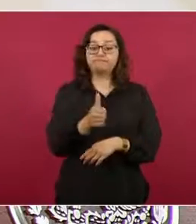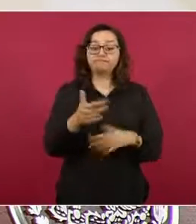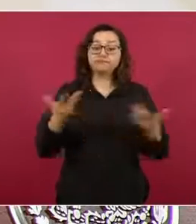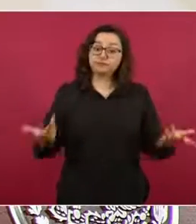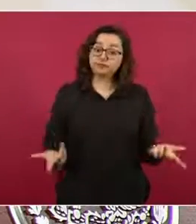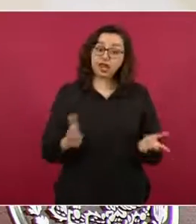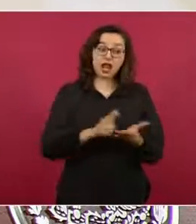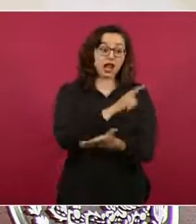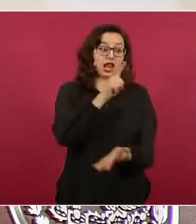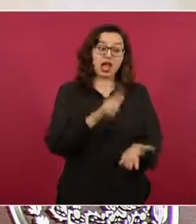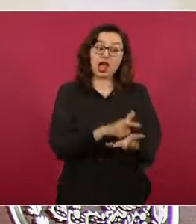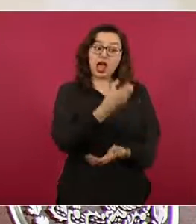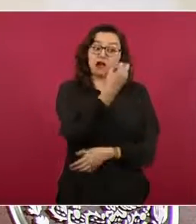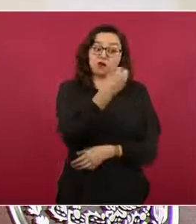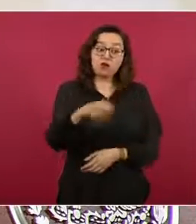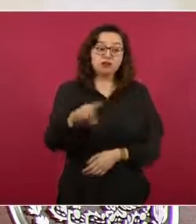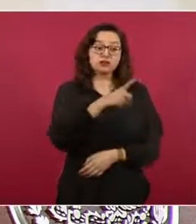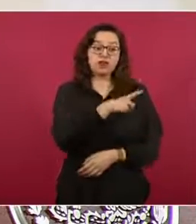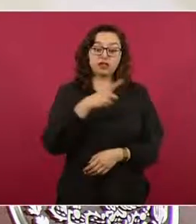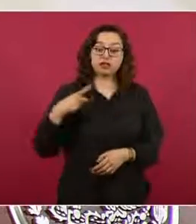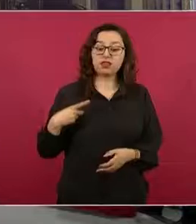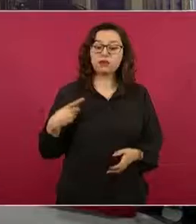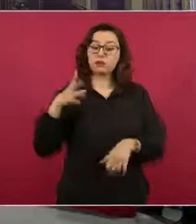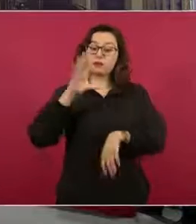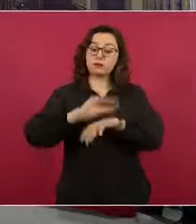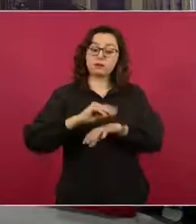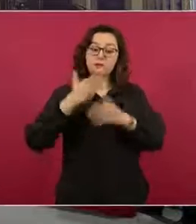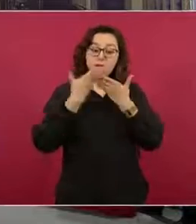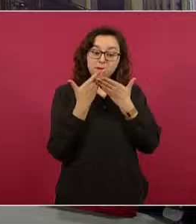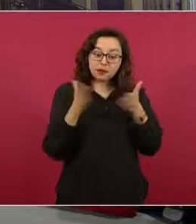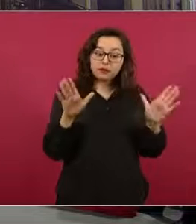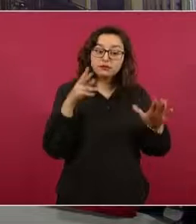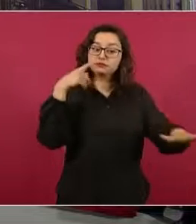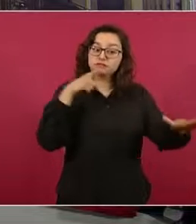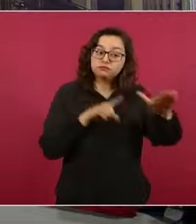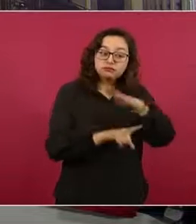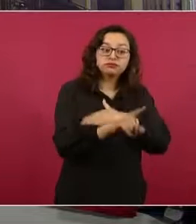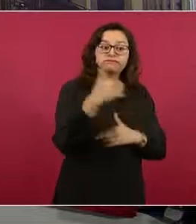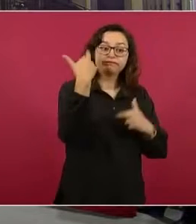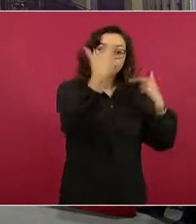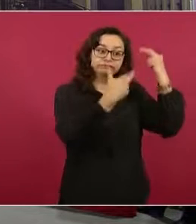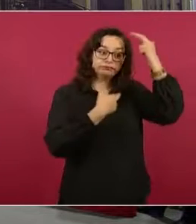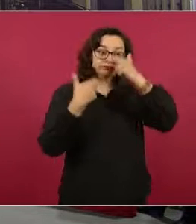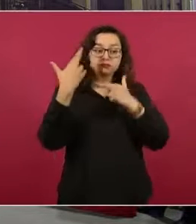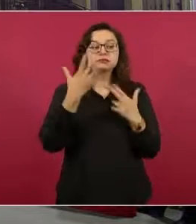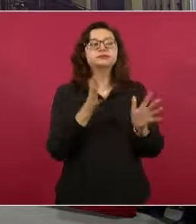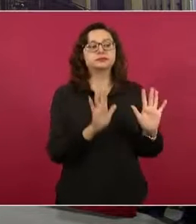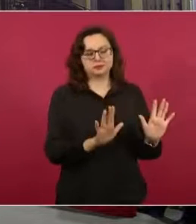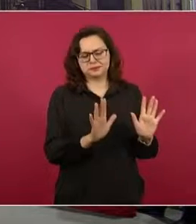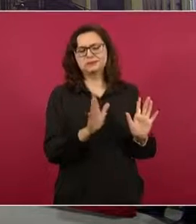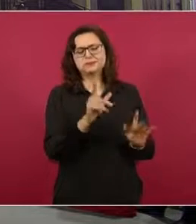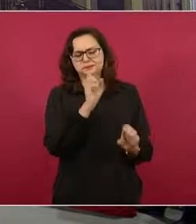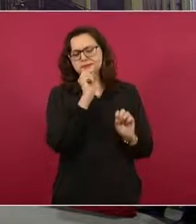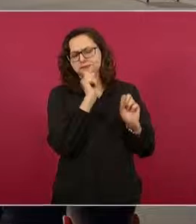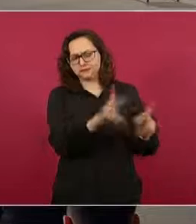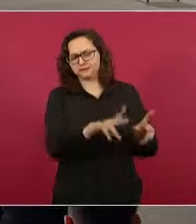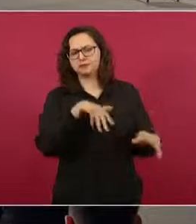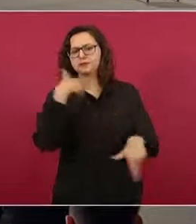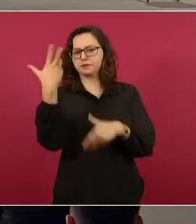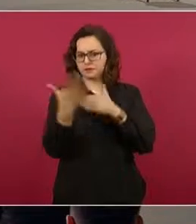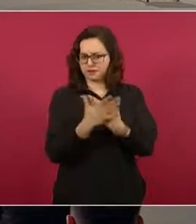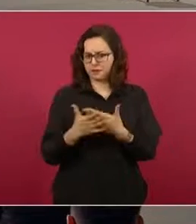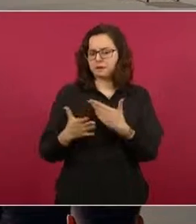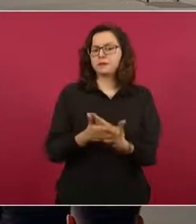por ley a permitir la verificación. Entonces, la haremos ahora en conjunto varias dependencias vinculadas del gobierno